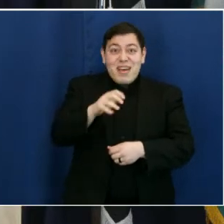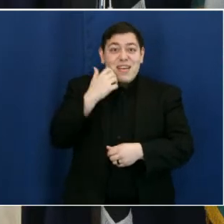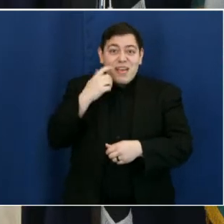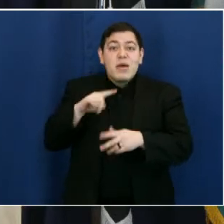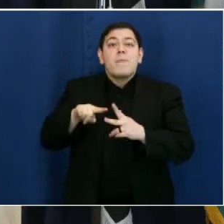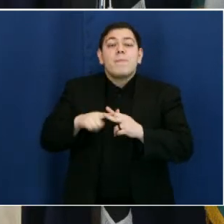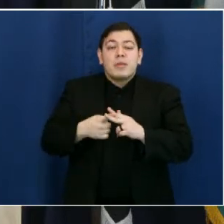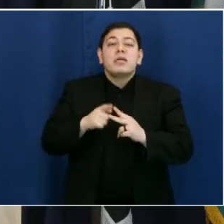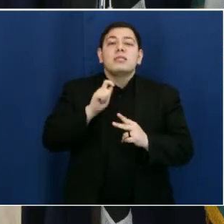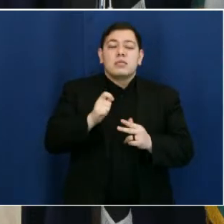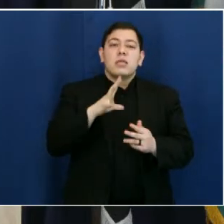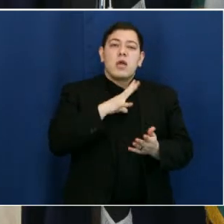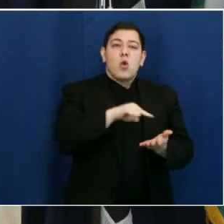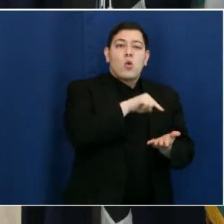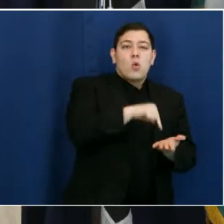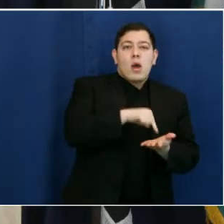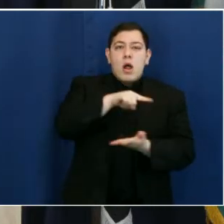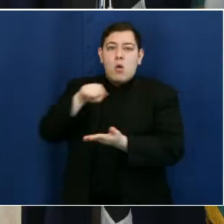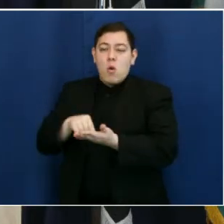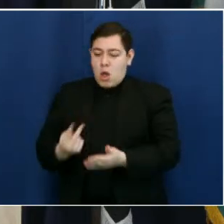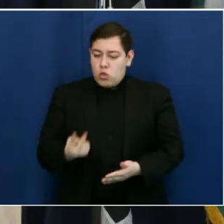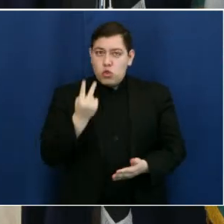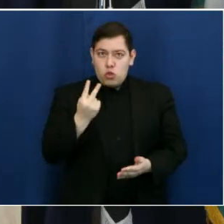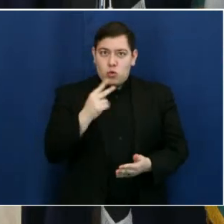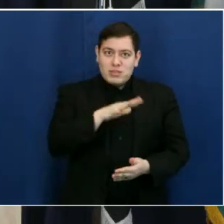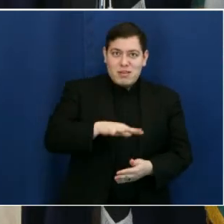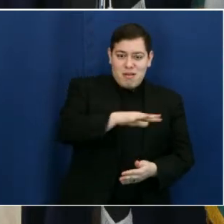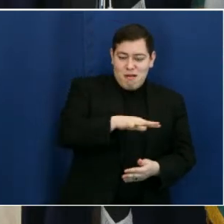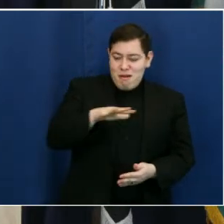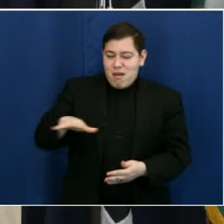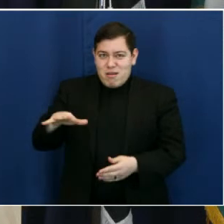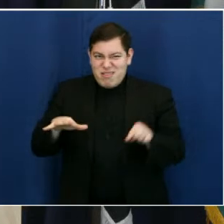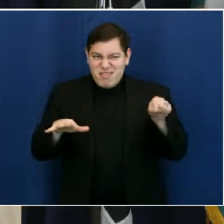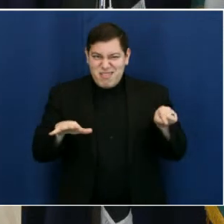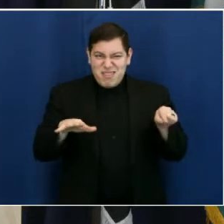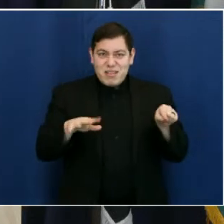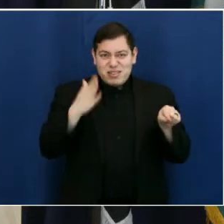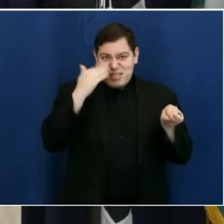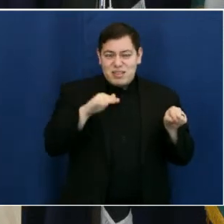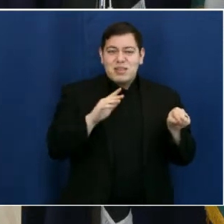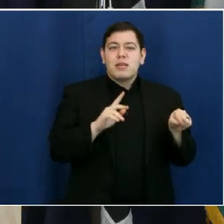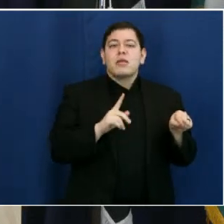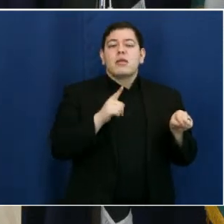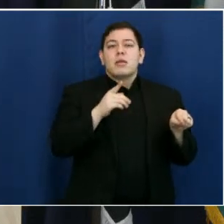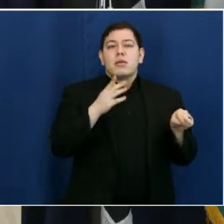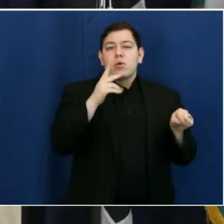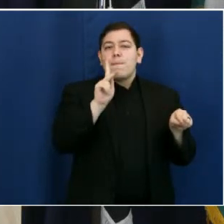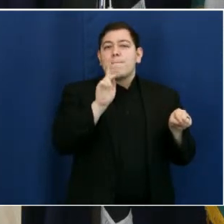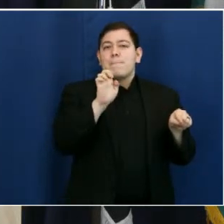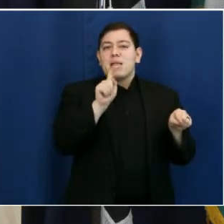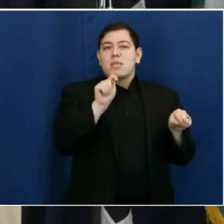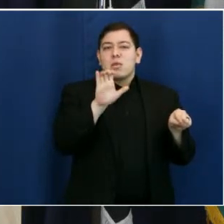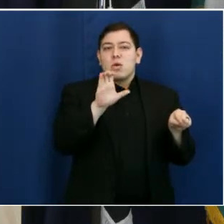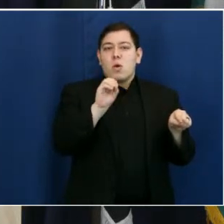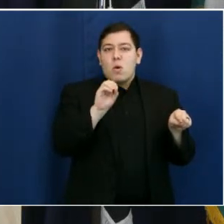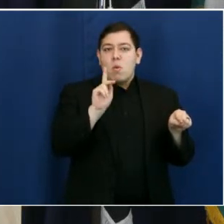ya son 2 superestaciones en el condado de San Diego, la otra es el Parque Petco, y